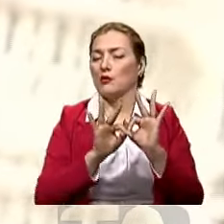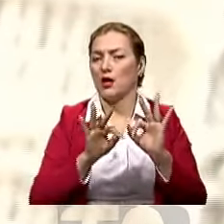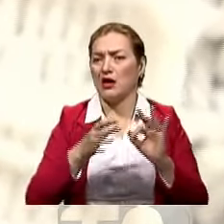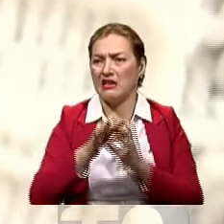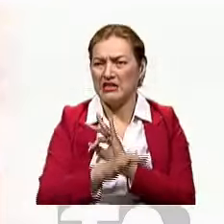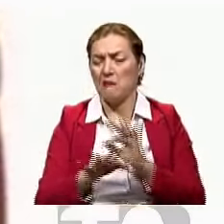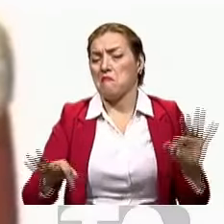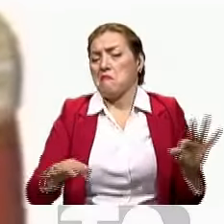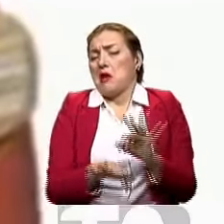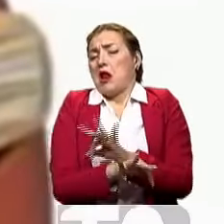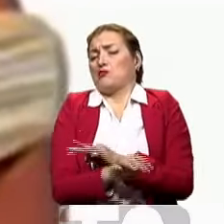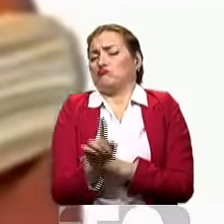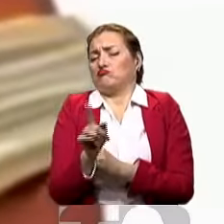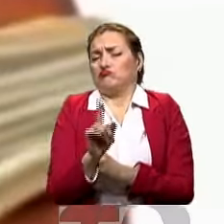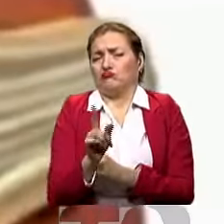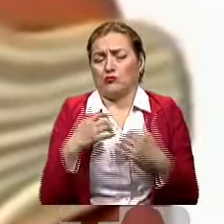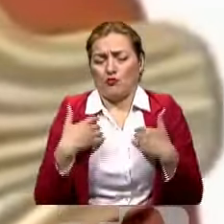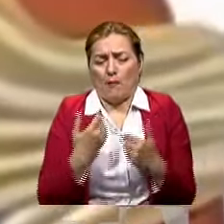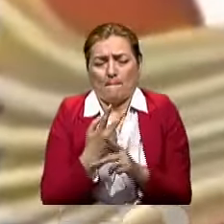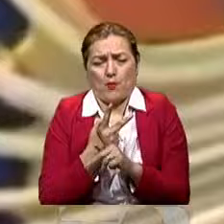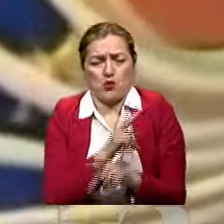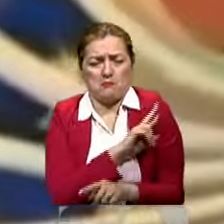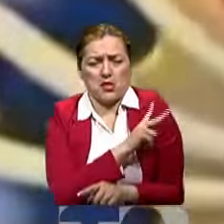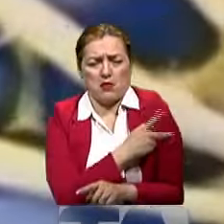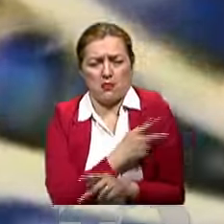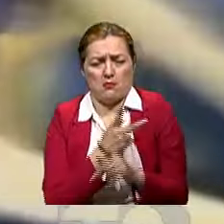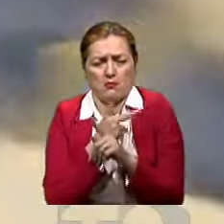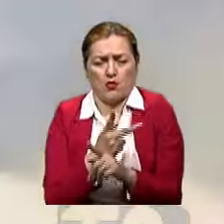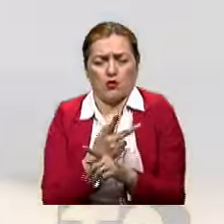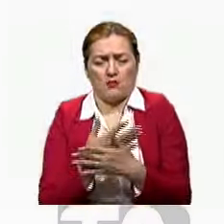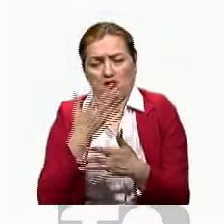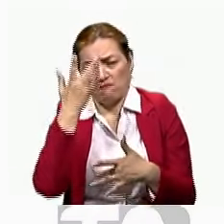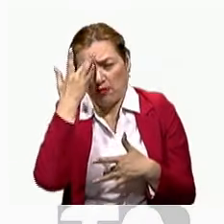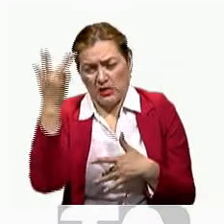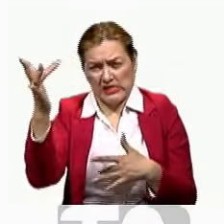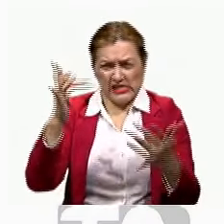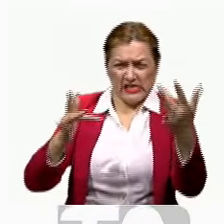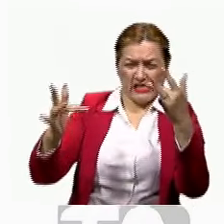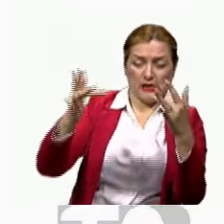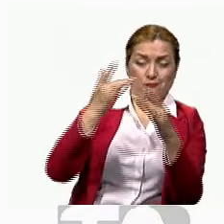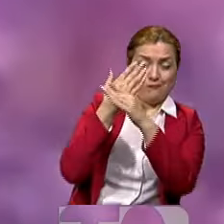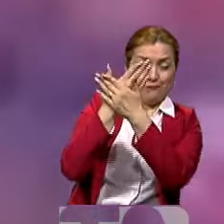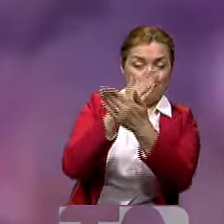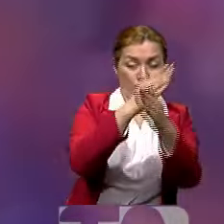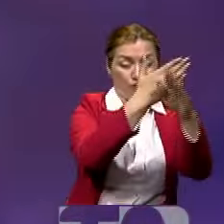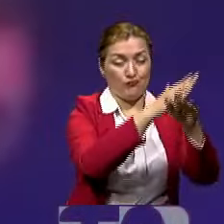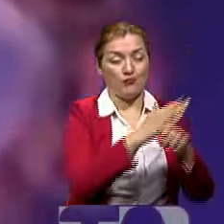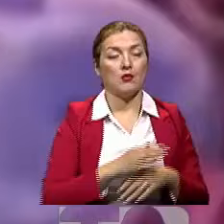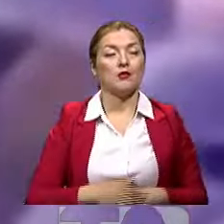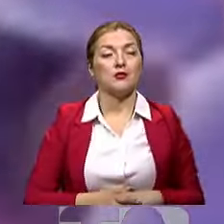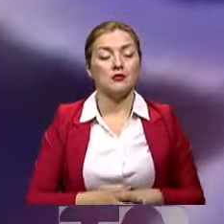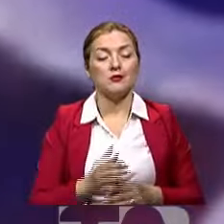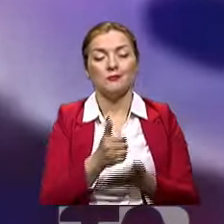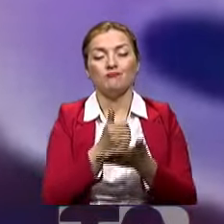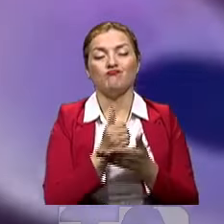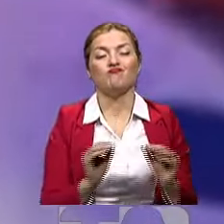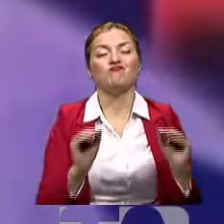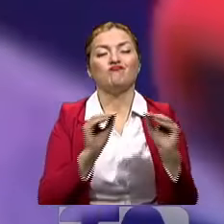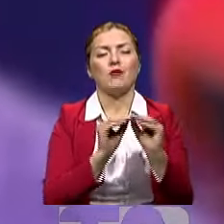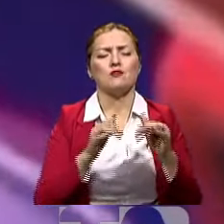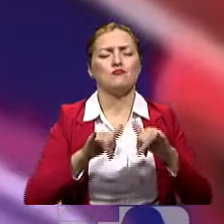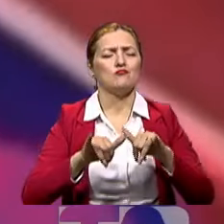recién nacido. Contiene anticuerpos que ayudan a proteger al bebé de las enfermedades propias de la infancia y sus beneficios se extienden a